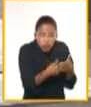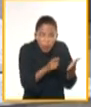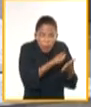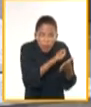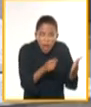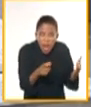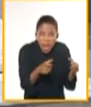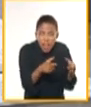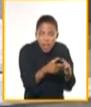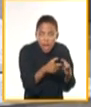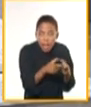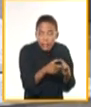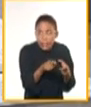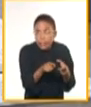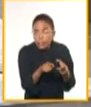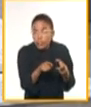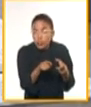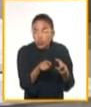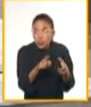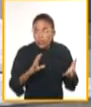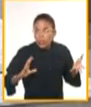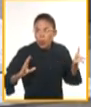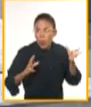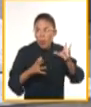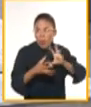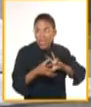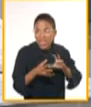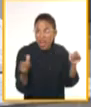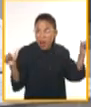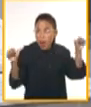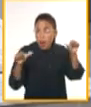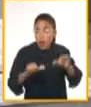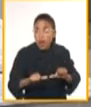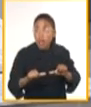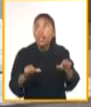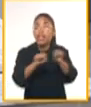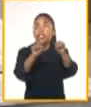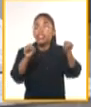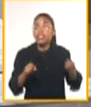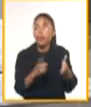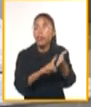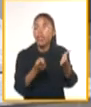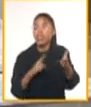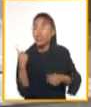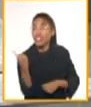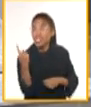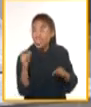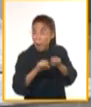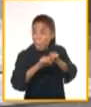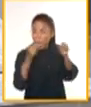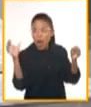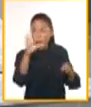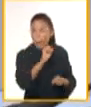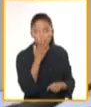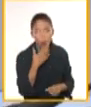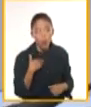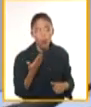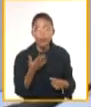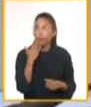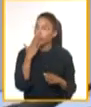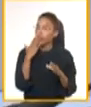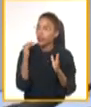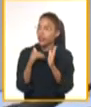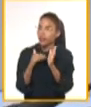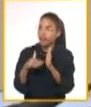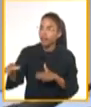Habana, pueda llevar a que el sistema eléctrico nacional se desconecte? Bien, buenas tardes, Randy, para usted y para el